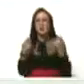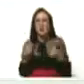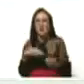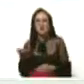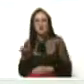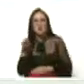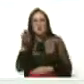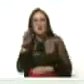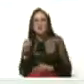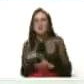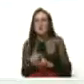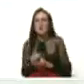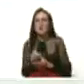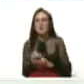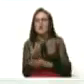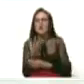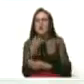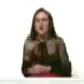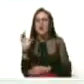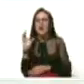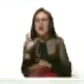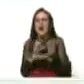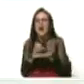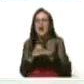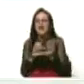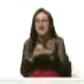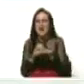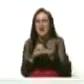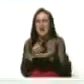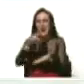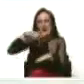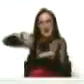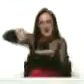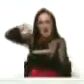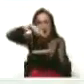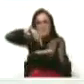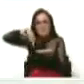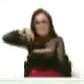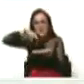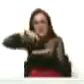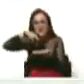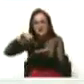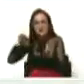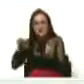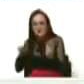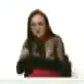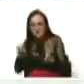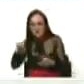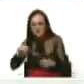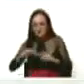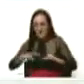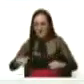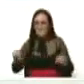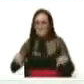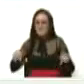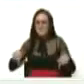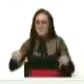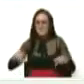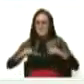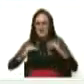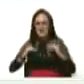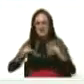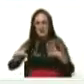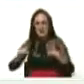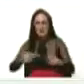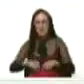Subiendo de las flores, la subidita que hay, la redoma ahí, inmediatamente para incorporarse en el camino que uno sale al Palacio